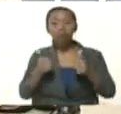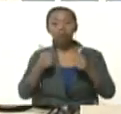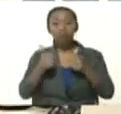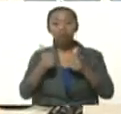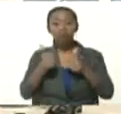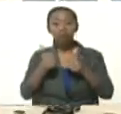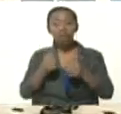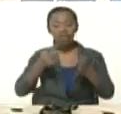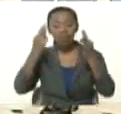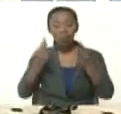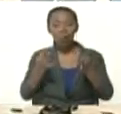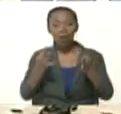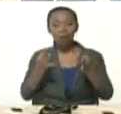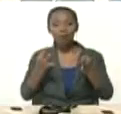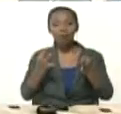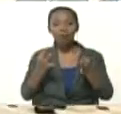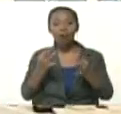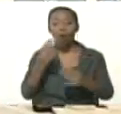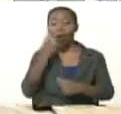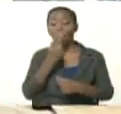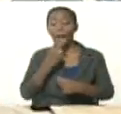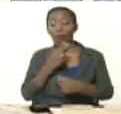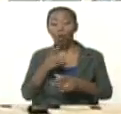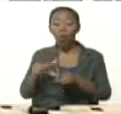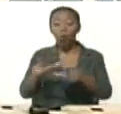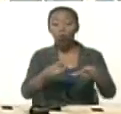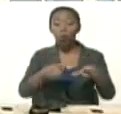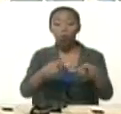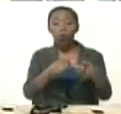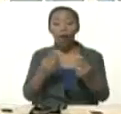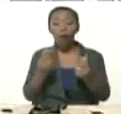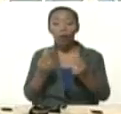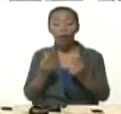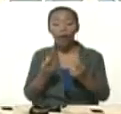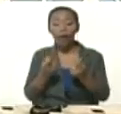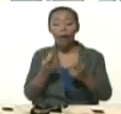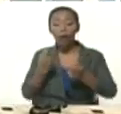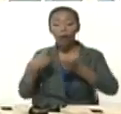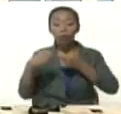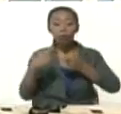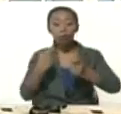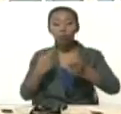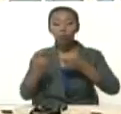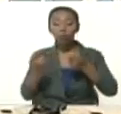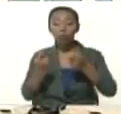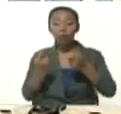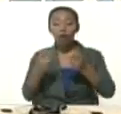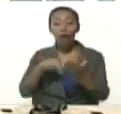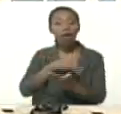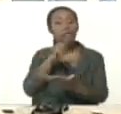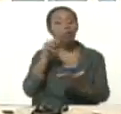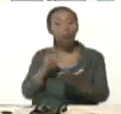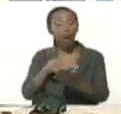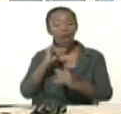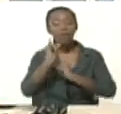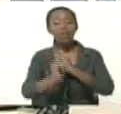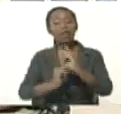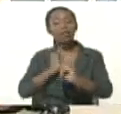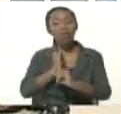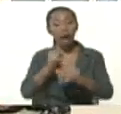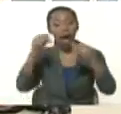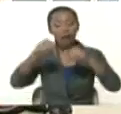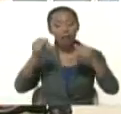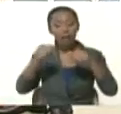segura, vaya ocupando el espacio que tiene que ocupar en la economía, en el comercio nacional, internacional. Aquí están